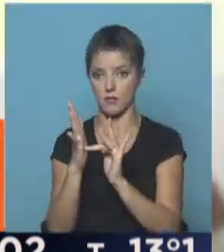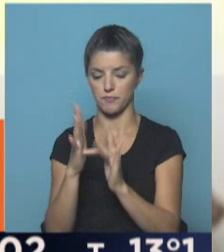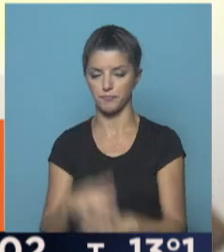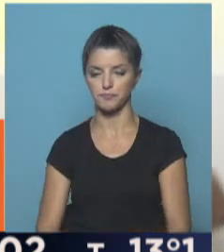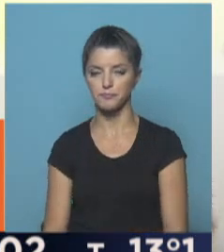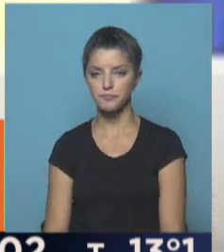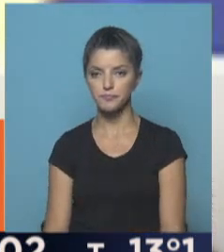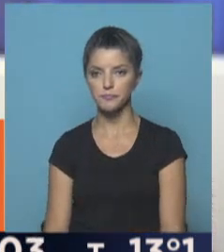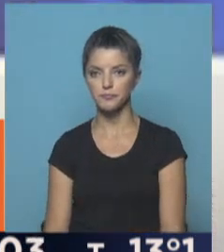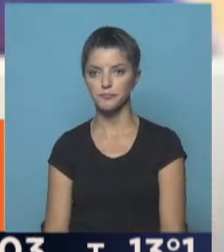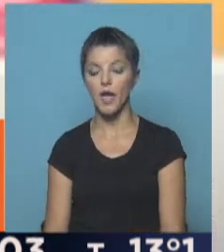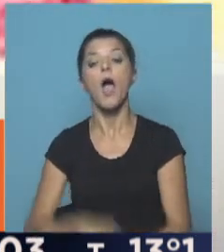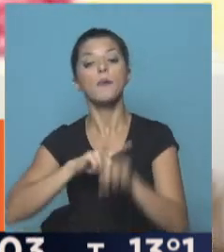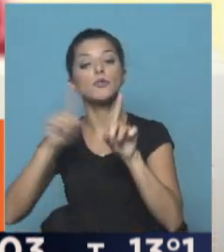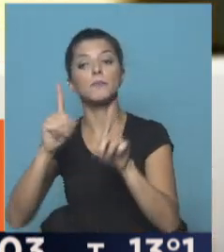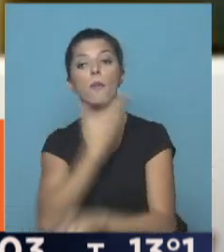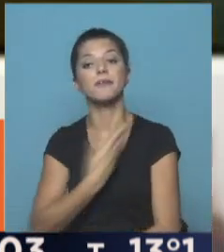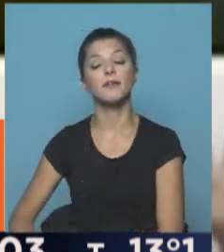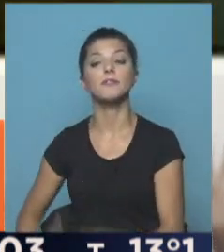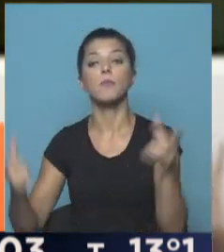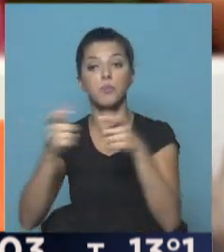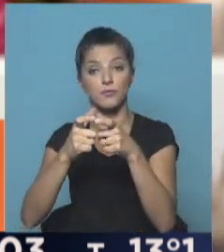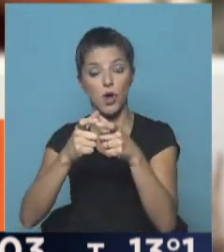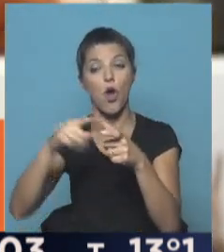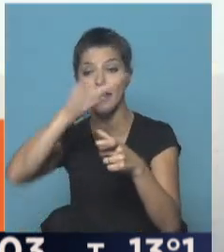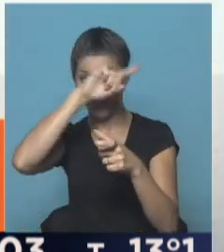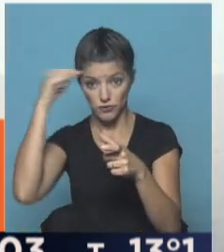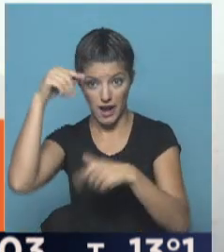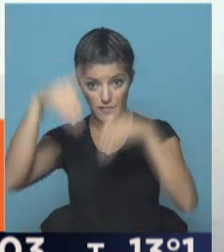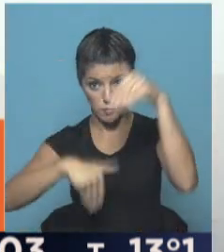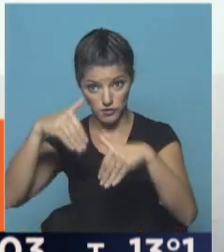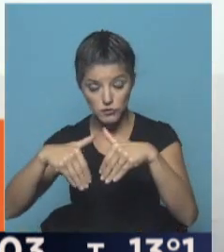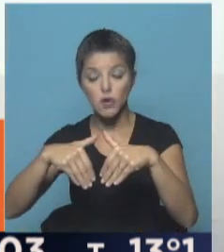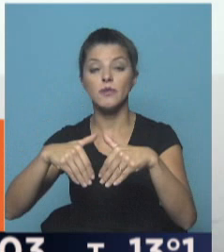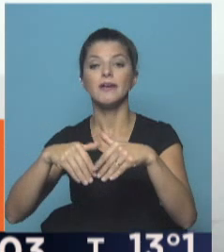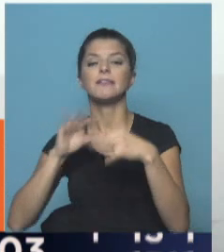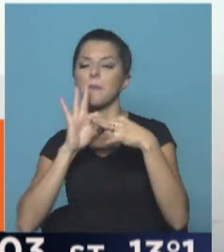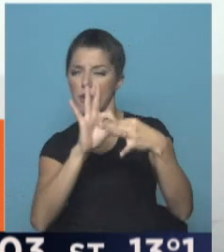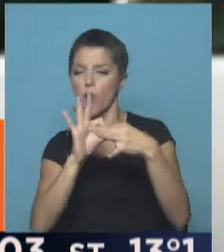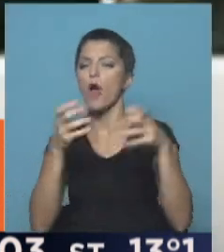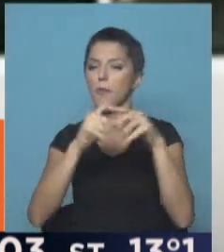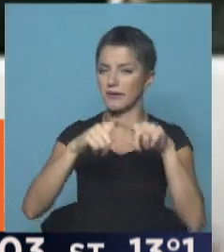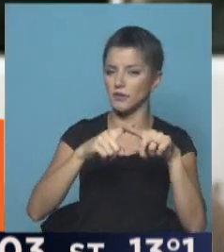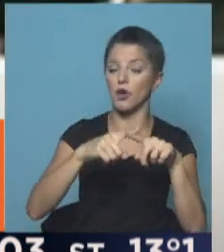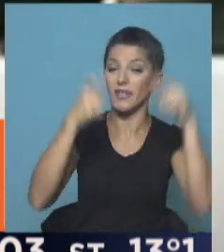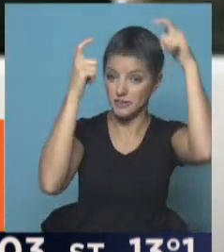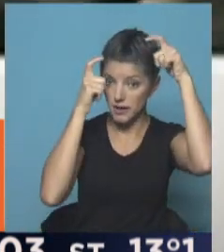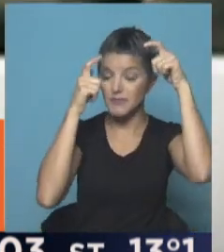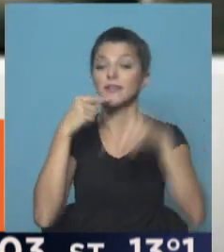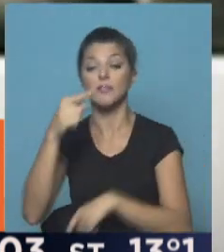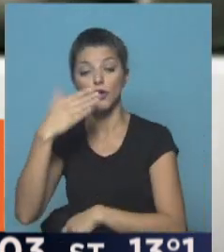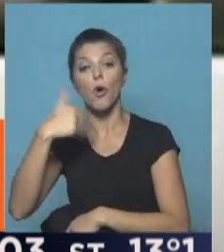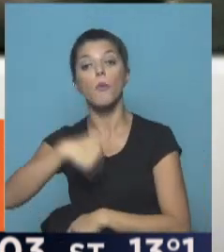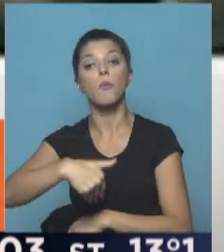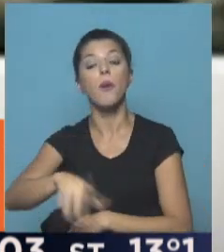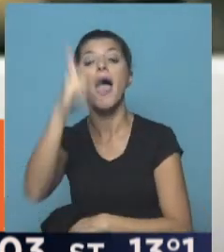Por su parte, la presidenta del Consejo Nacional Electoral, Tibisay Lucena, cercana al chavismo, anunció que la fecha de los comicios para elegir